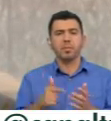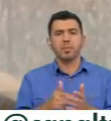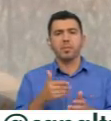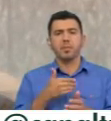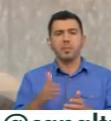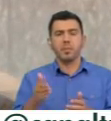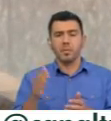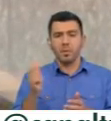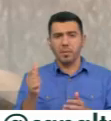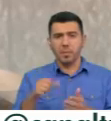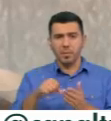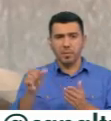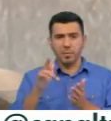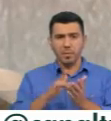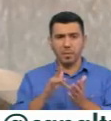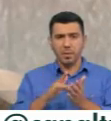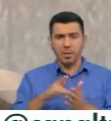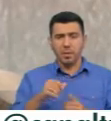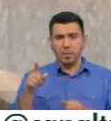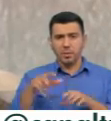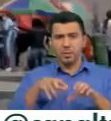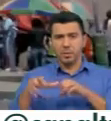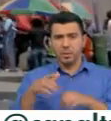que se debe al sistema de salud de santander